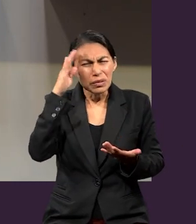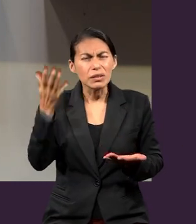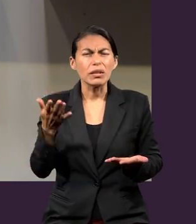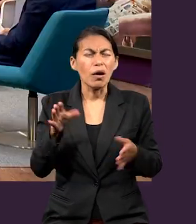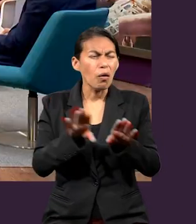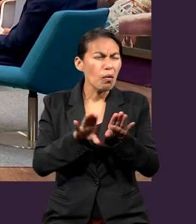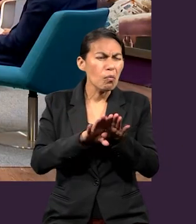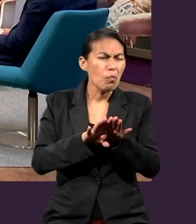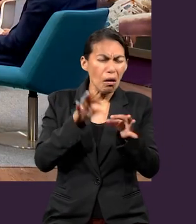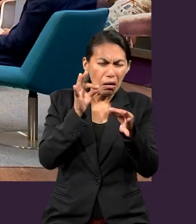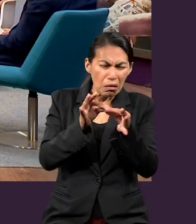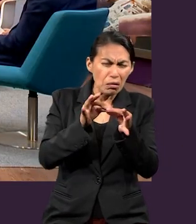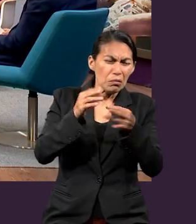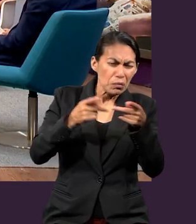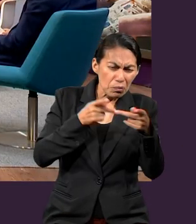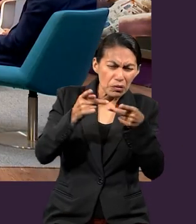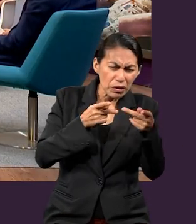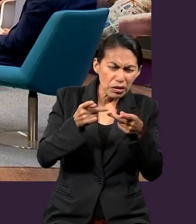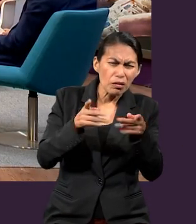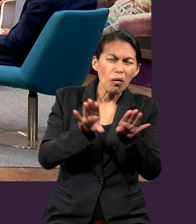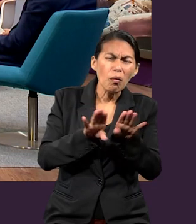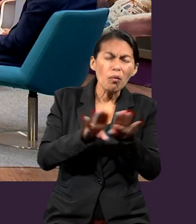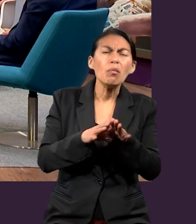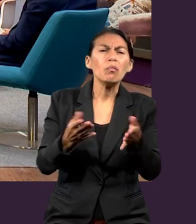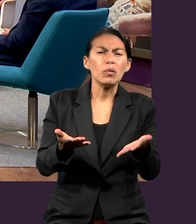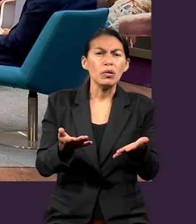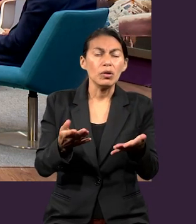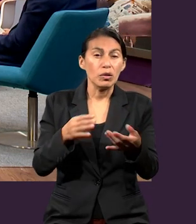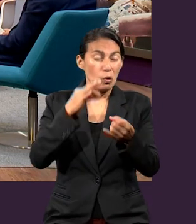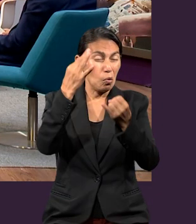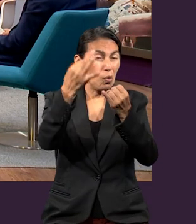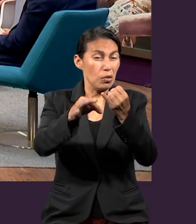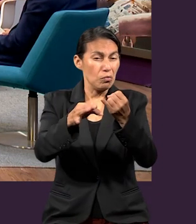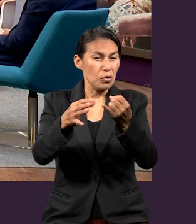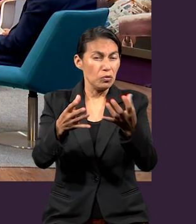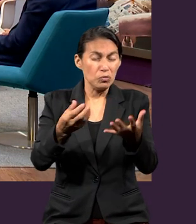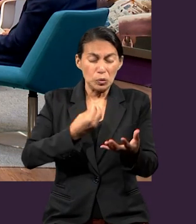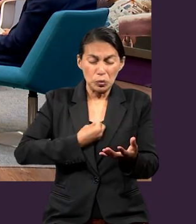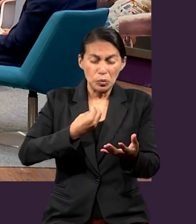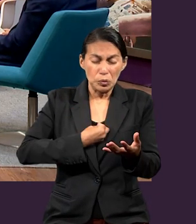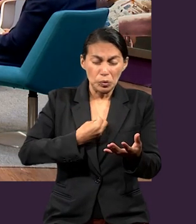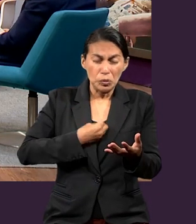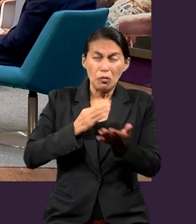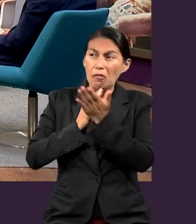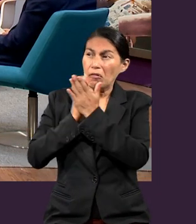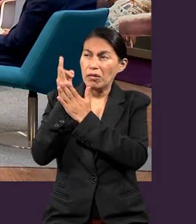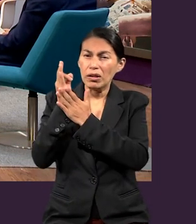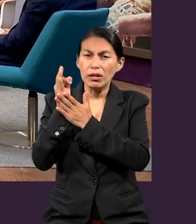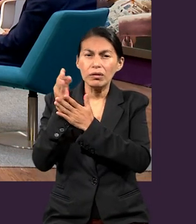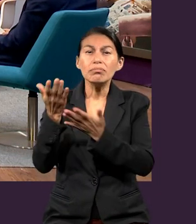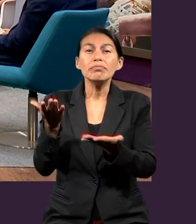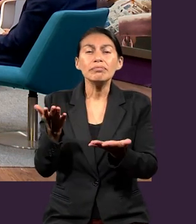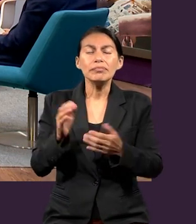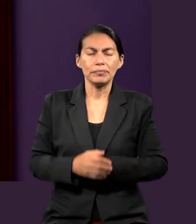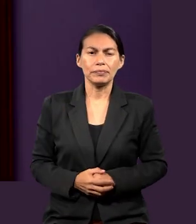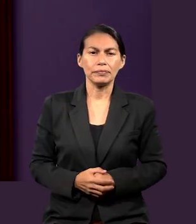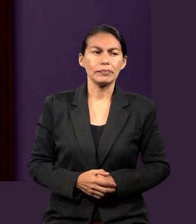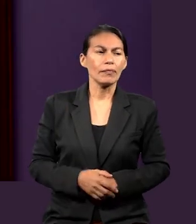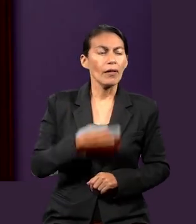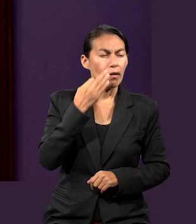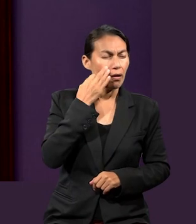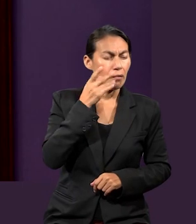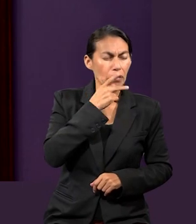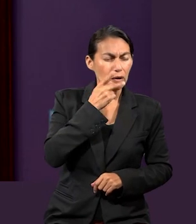nosotros estar listos y preparados para enfrentar este desenlace en este mundo? Fíjese, Pastor, que es muy